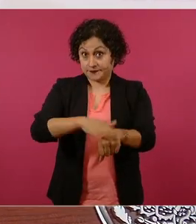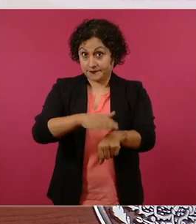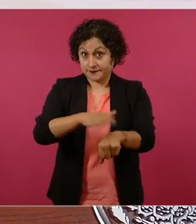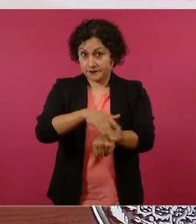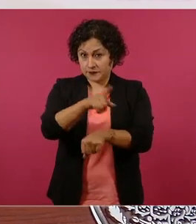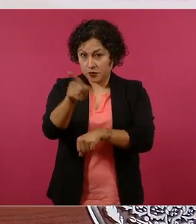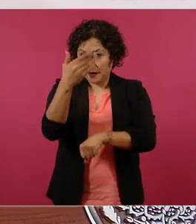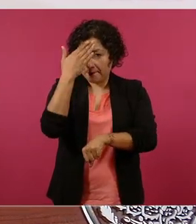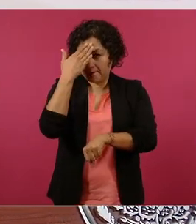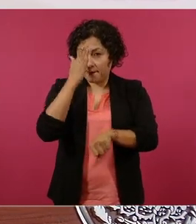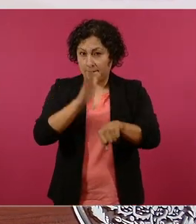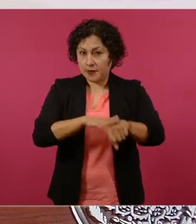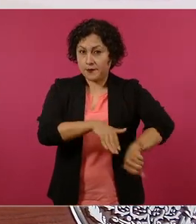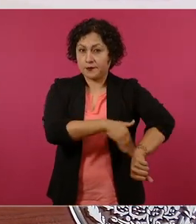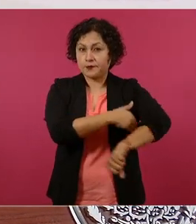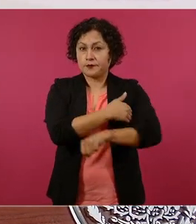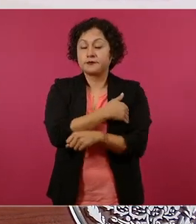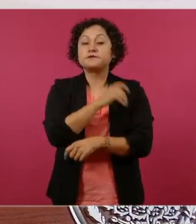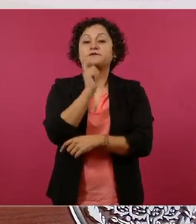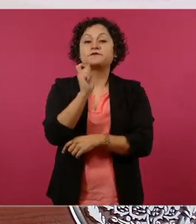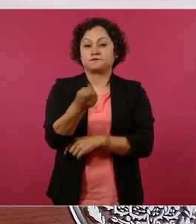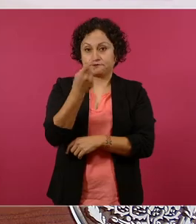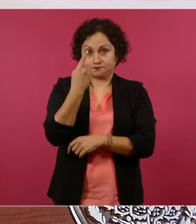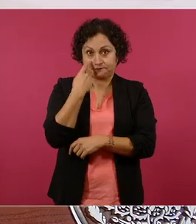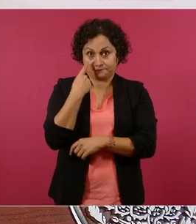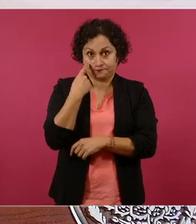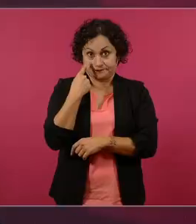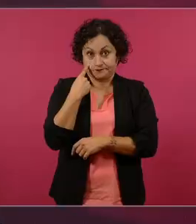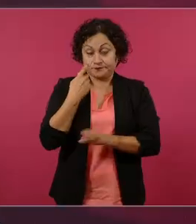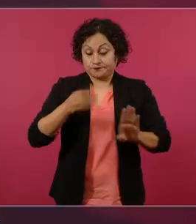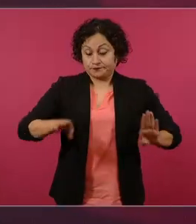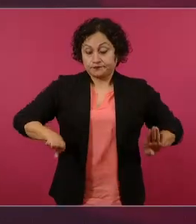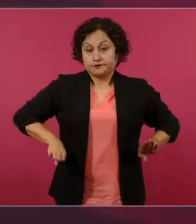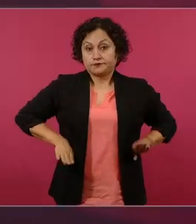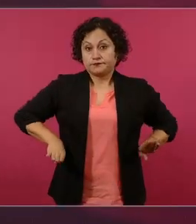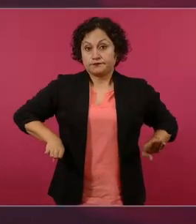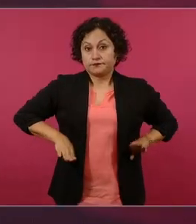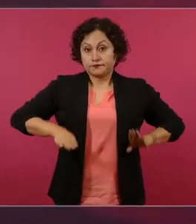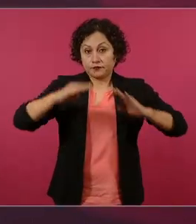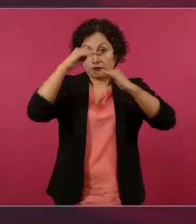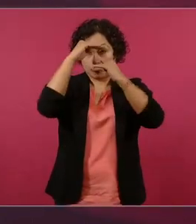esto el conservadurismo tiene tres